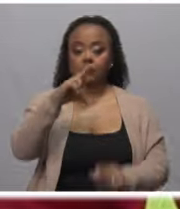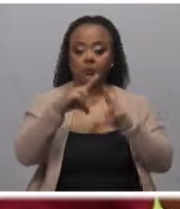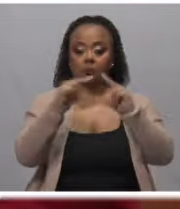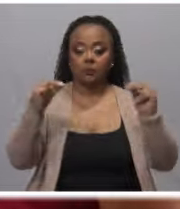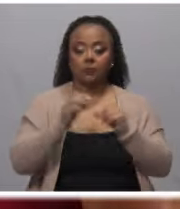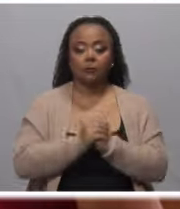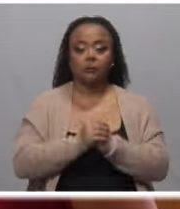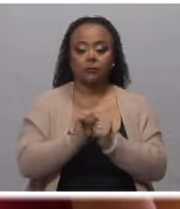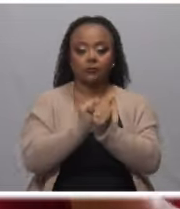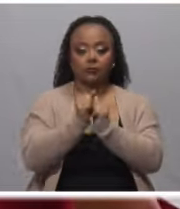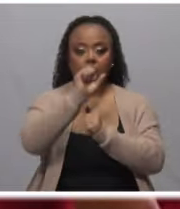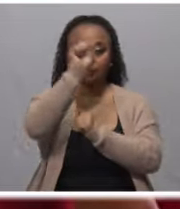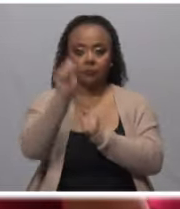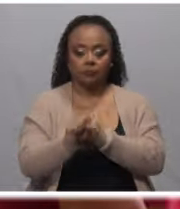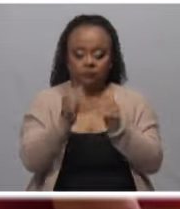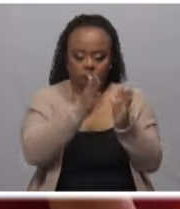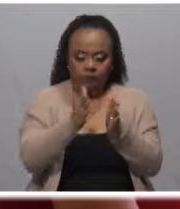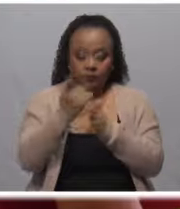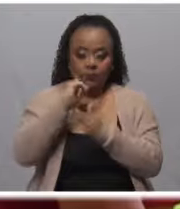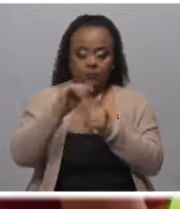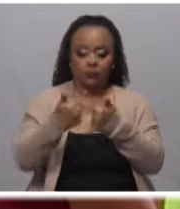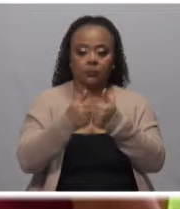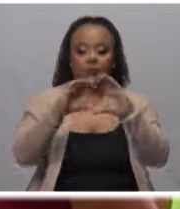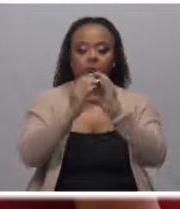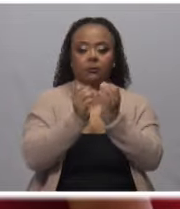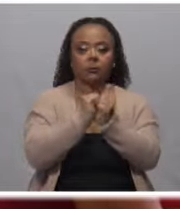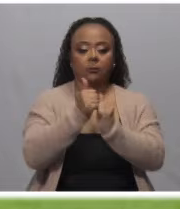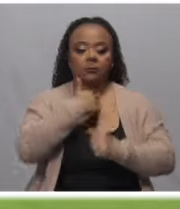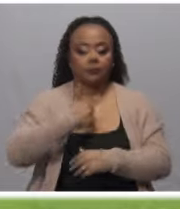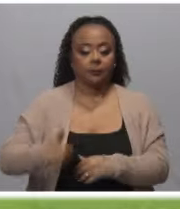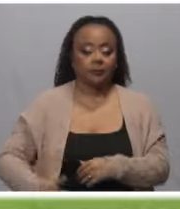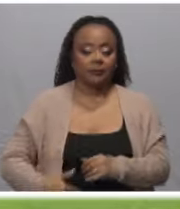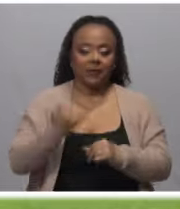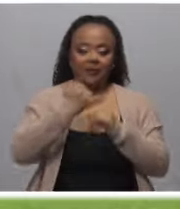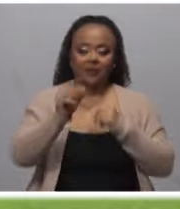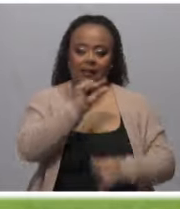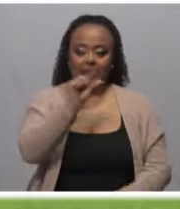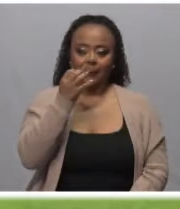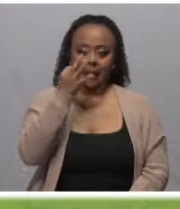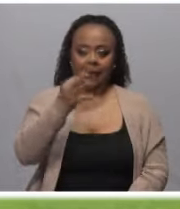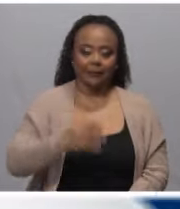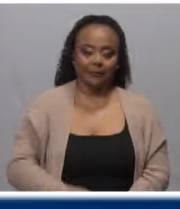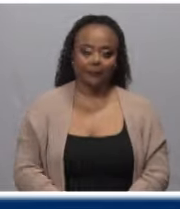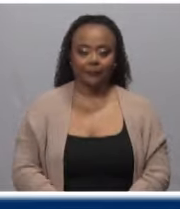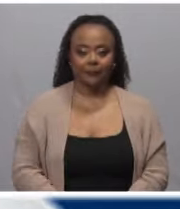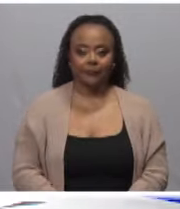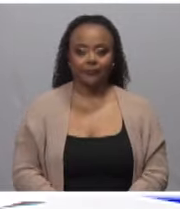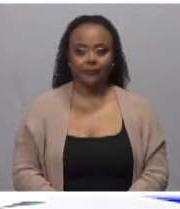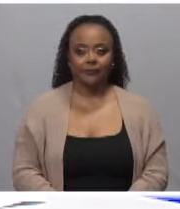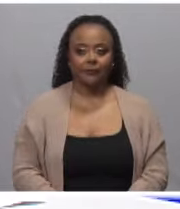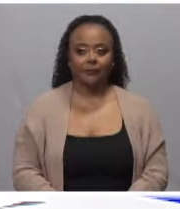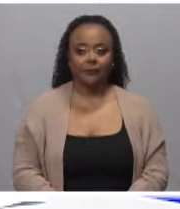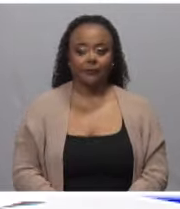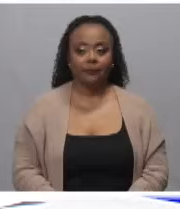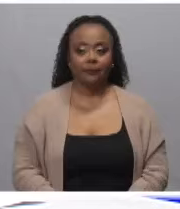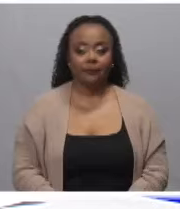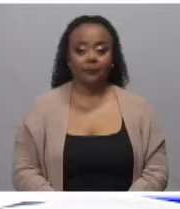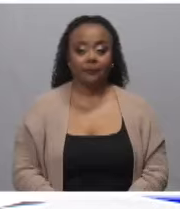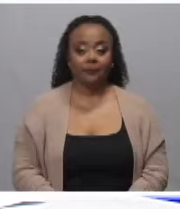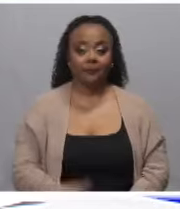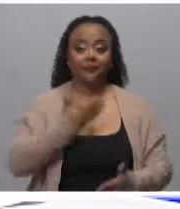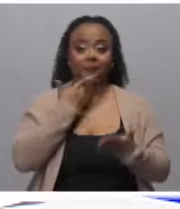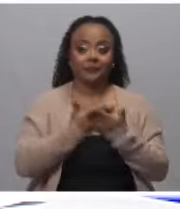deportivo sapriza está lista para enfrentar a Club por herediano este fin de semana bueno